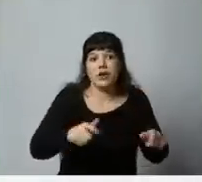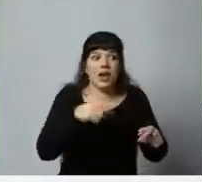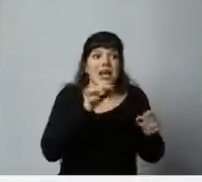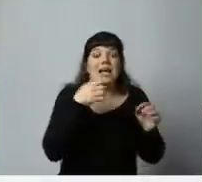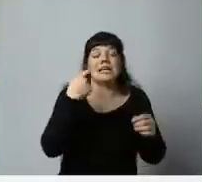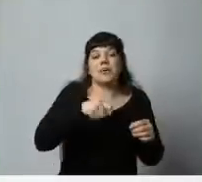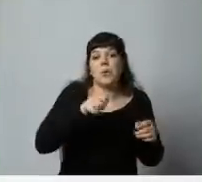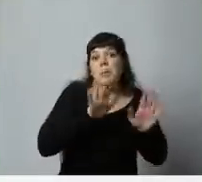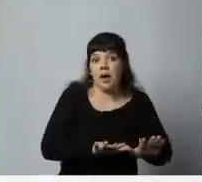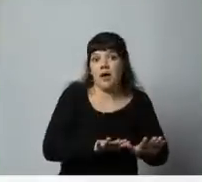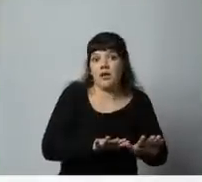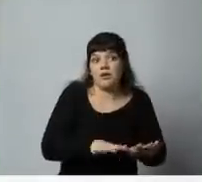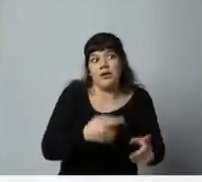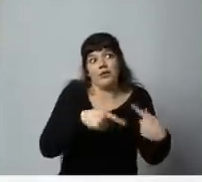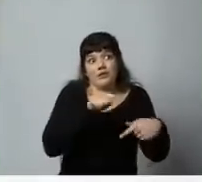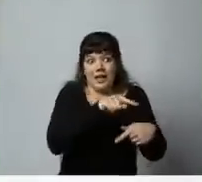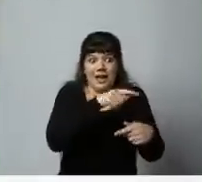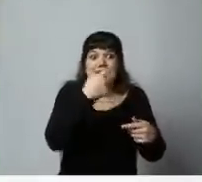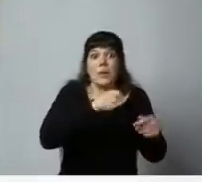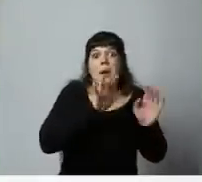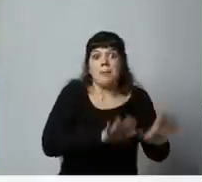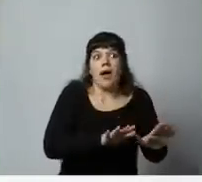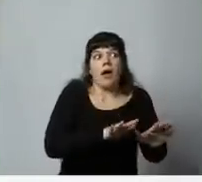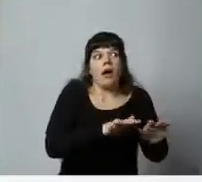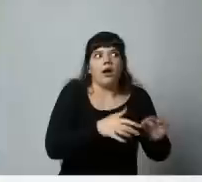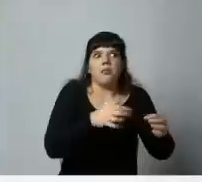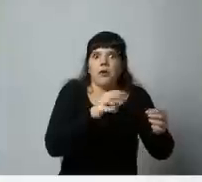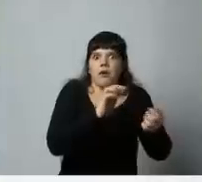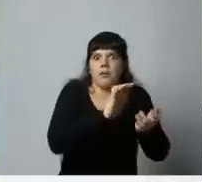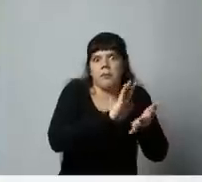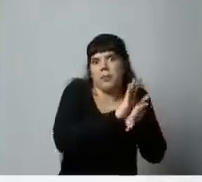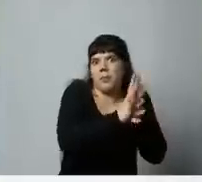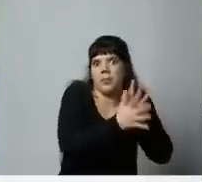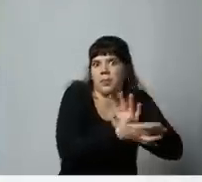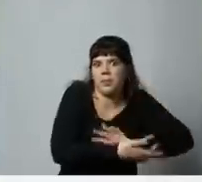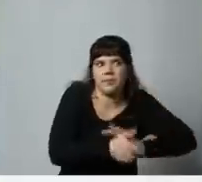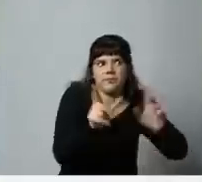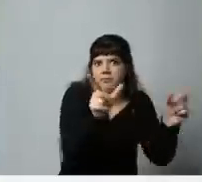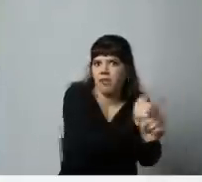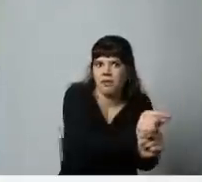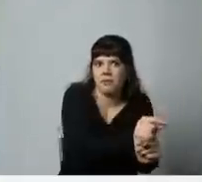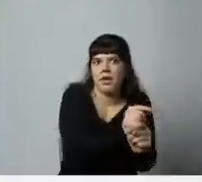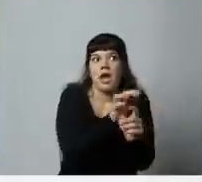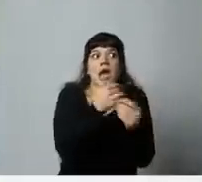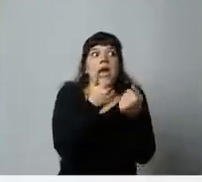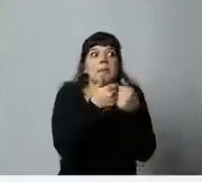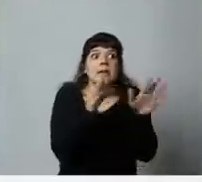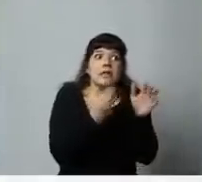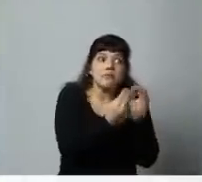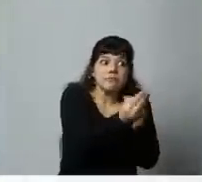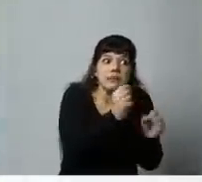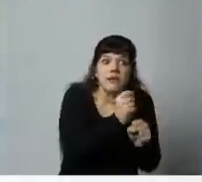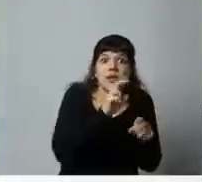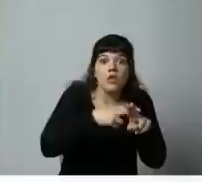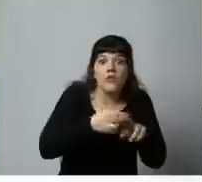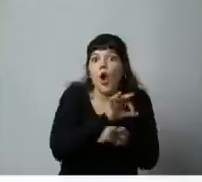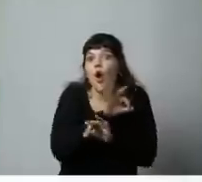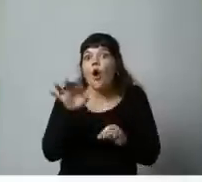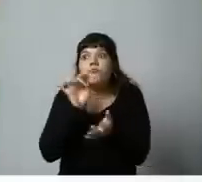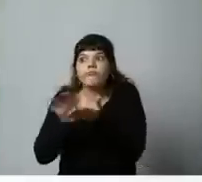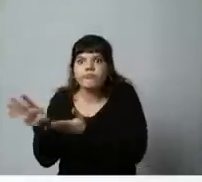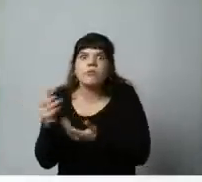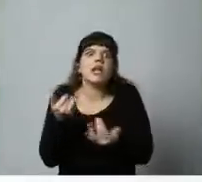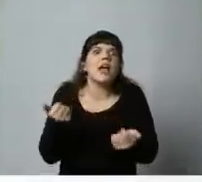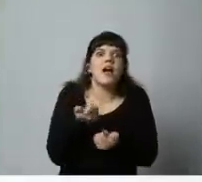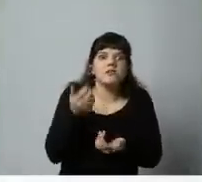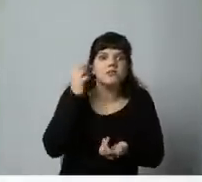los seguro paros se van terminando y ahí se abre la disyuntiva de si entran a trabajar o son despedidos o van a haber prórrogas en el seguro de paro o